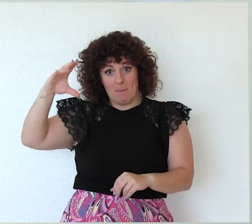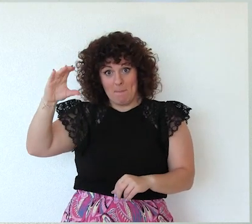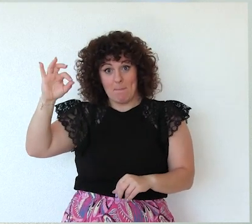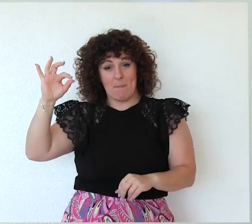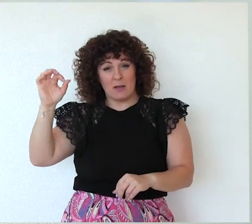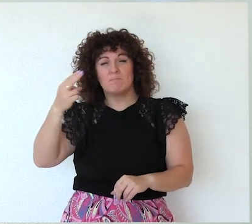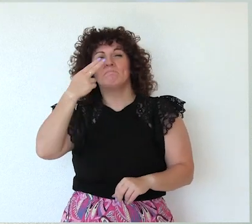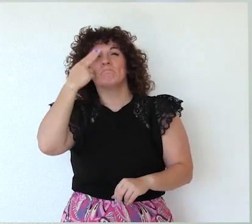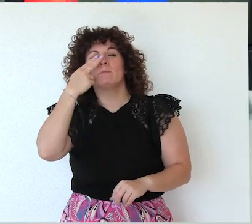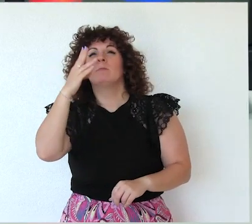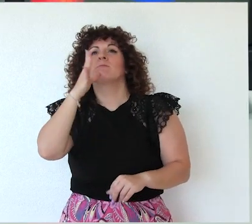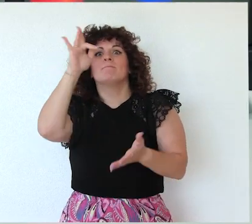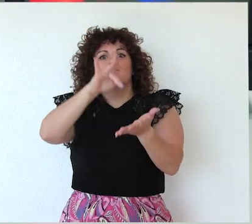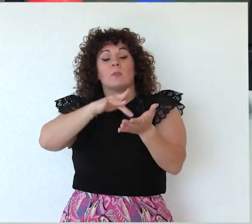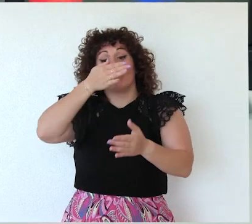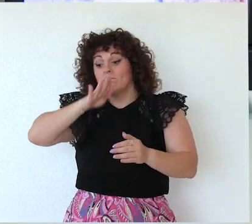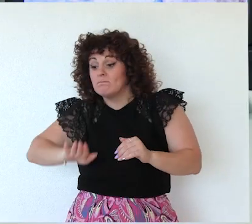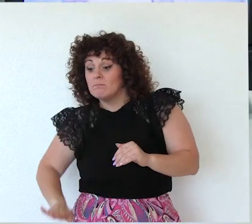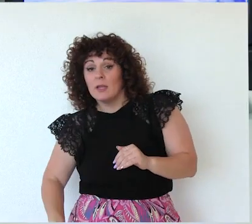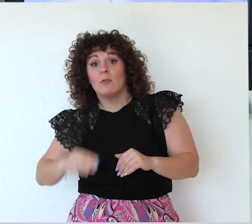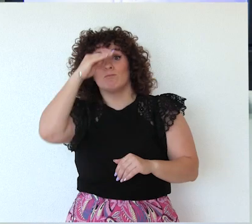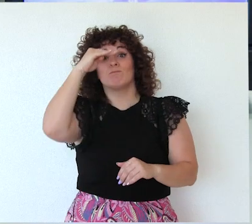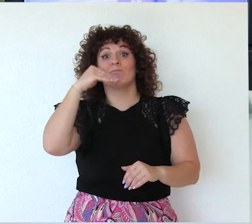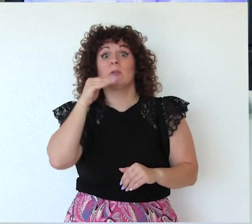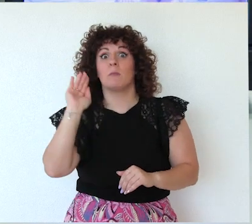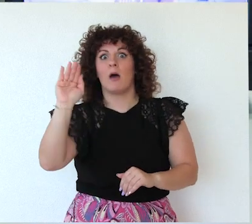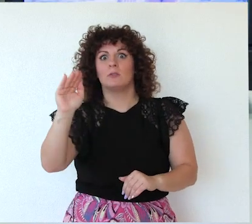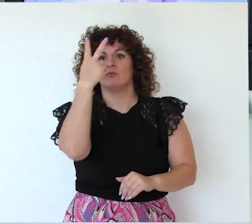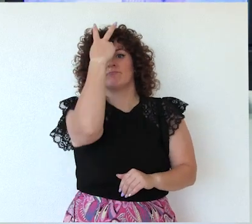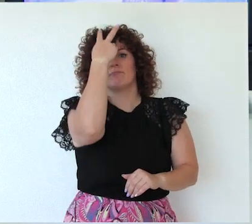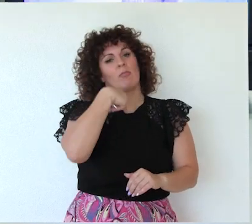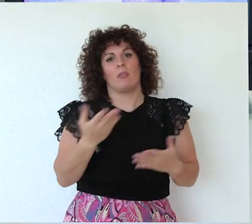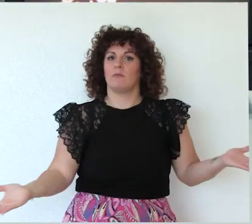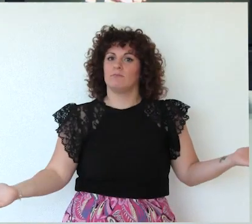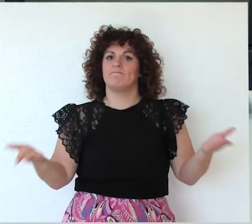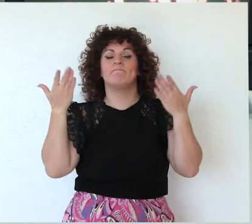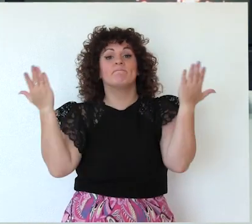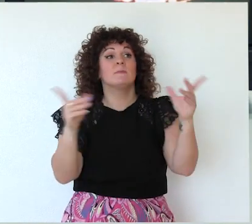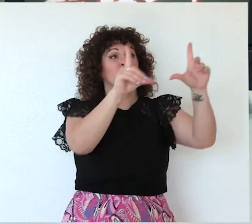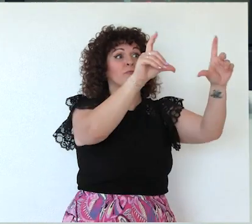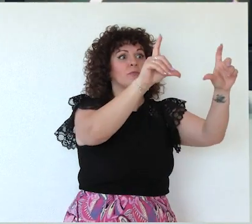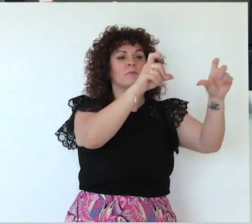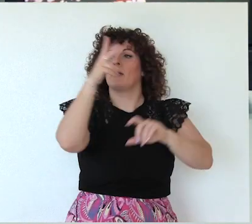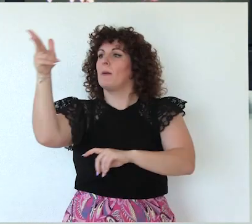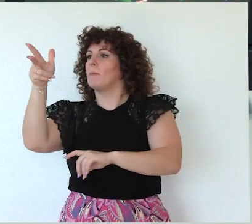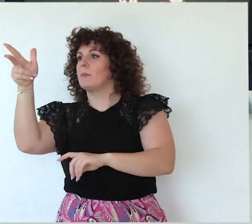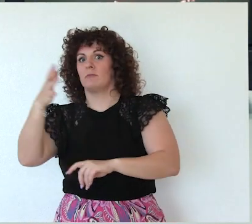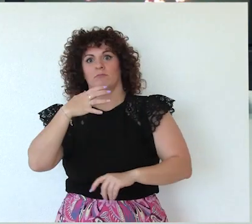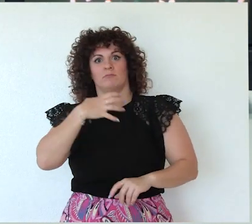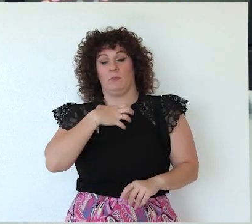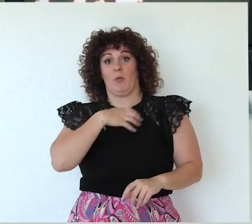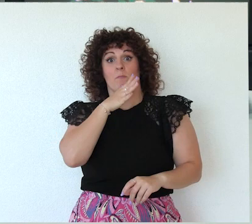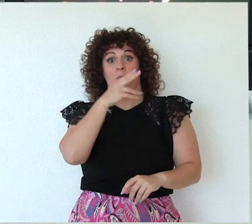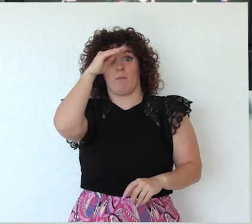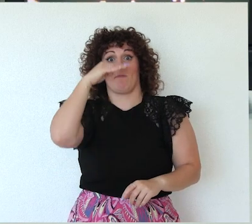especialmente estas imágenes porque cuando él era pequeño su padre se quedó sin visión, de manera que no podía ni fotografiarle